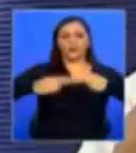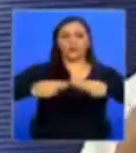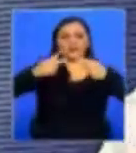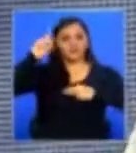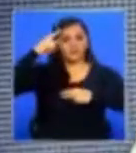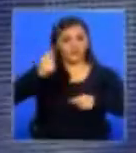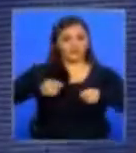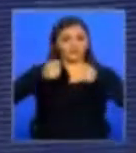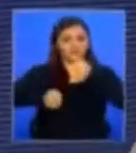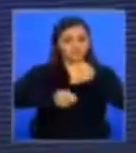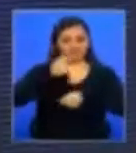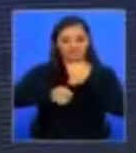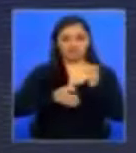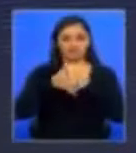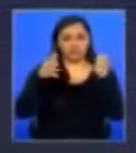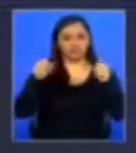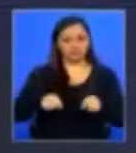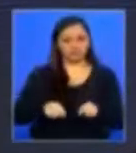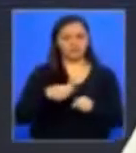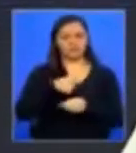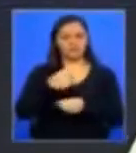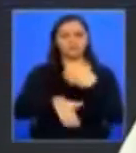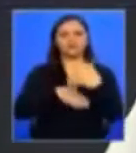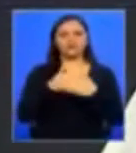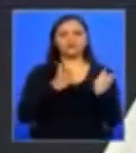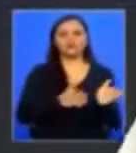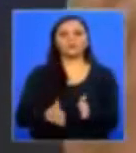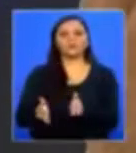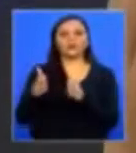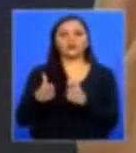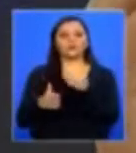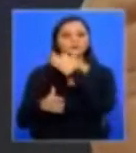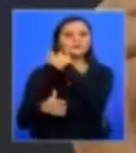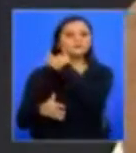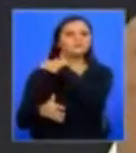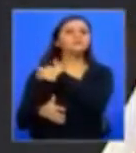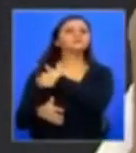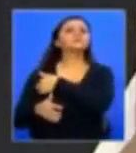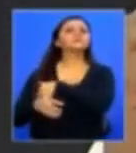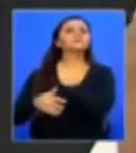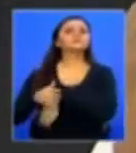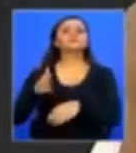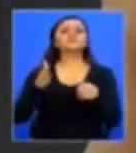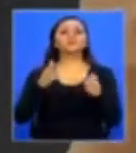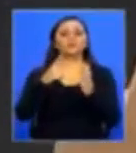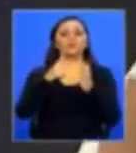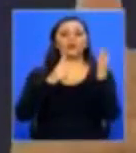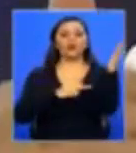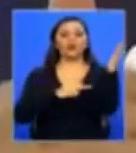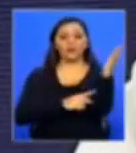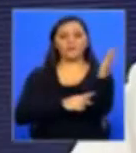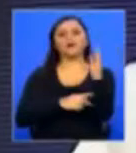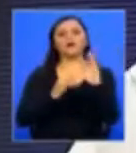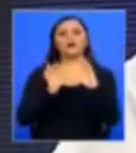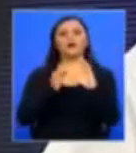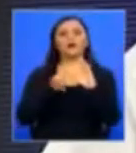gobierno nacional. De hecho, esto fue uno de los programas PITI, Programas de Intervención Territorial Integral, donde